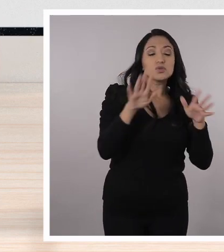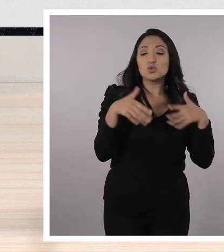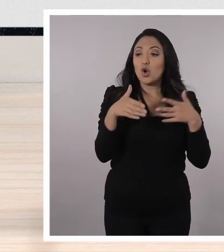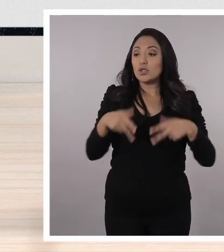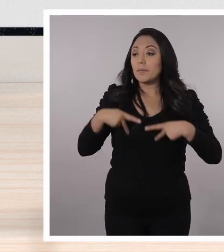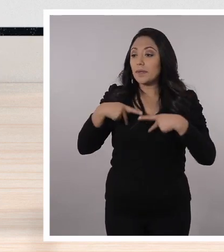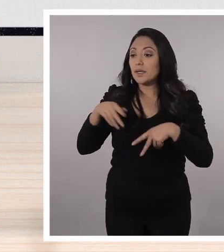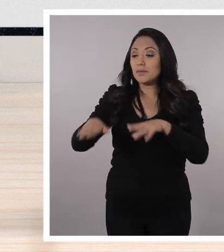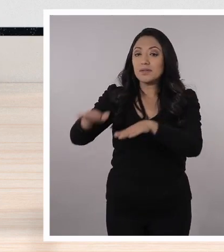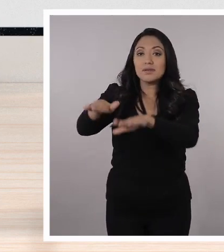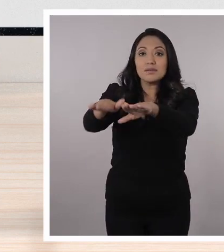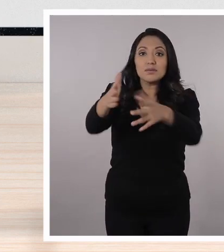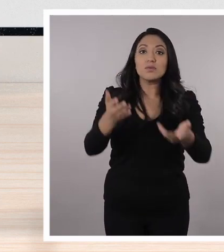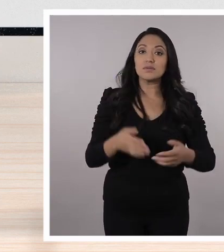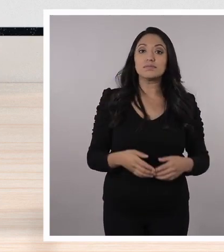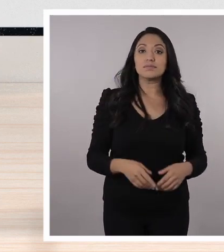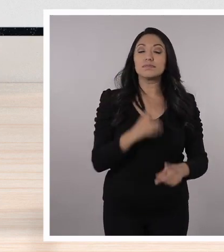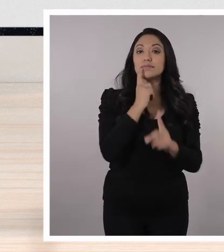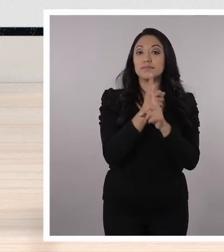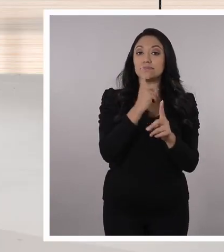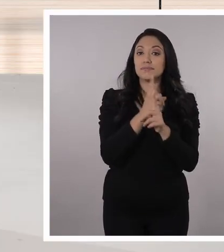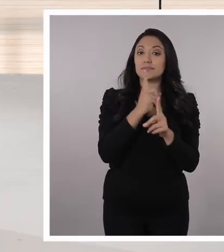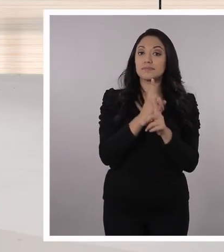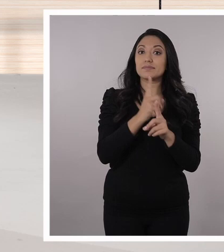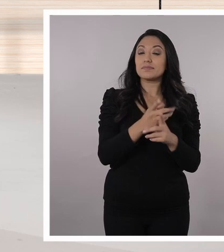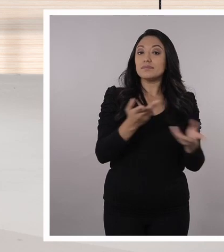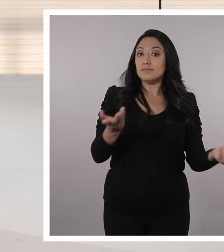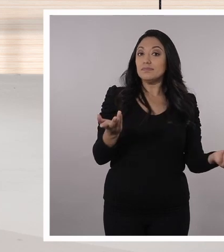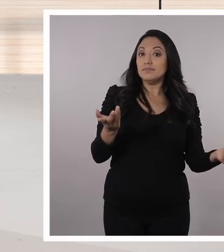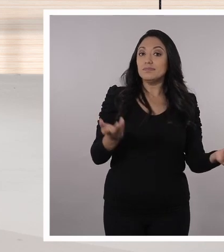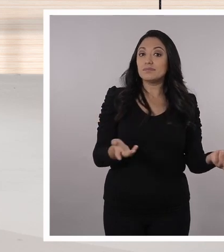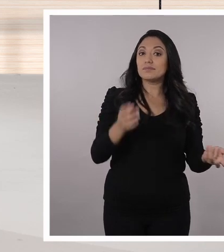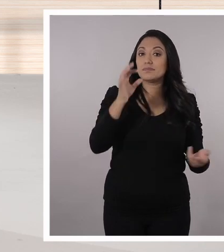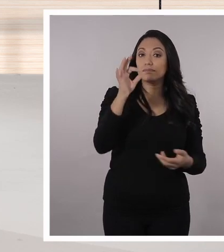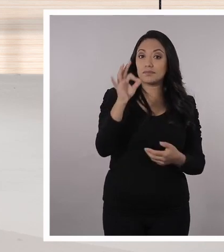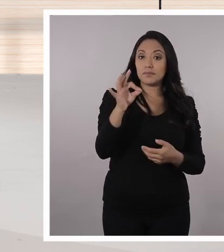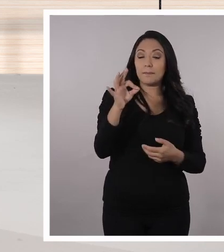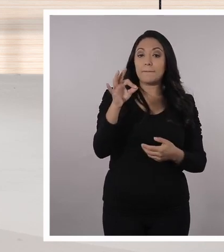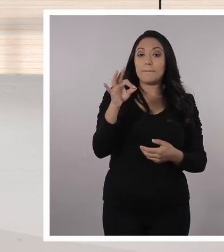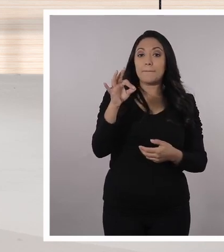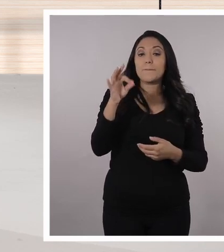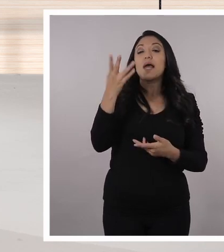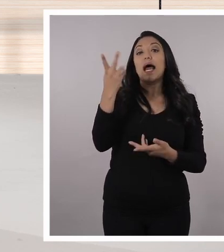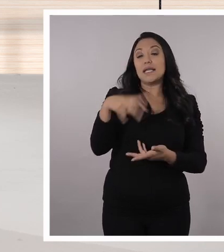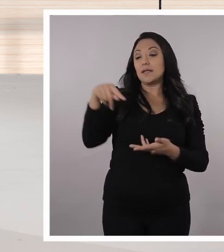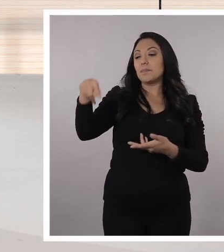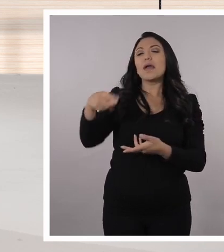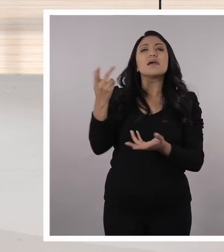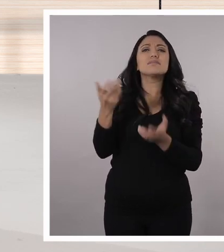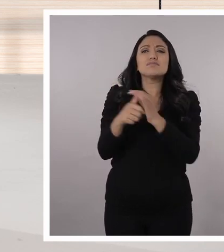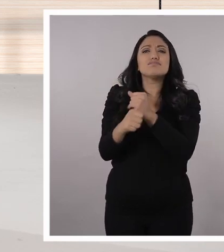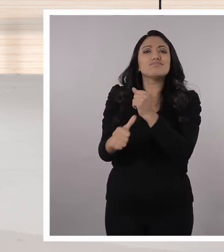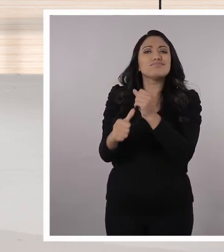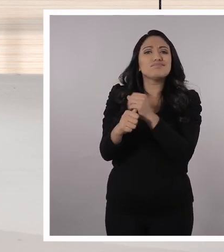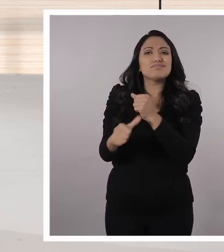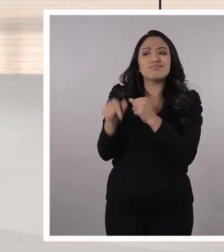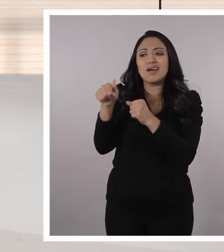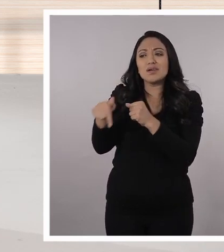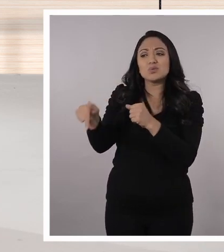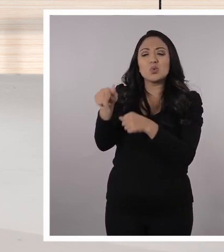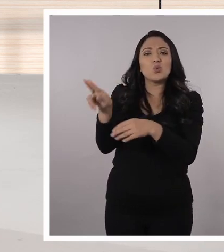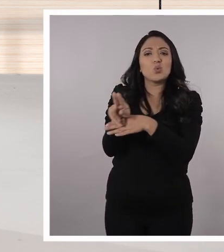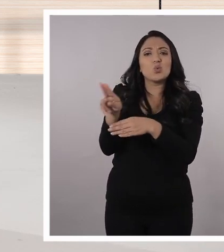consumían o dónde habitaban exactamente? Claro, para eso nos sirve la parte de la fosilización de los excrementos, por ejemplo. Exacto, podemos hacer